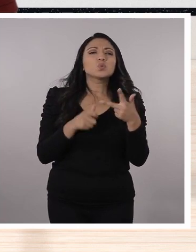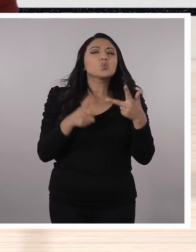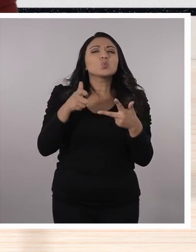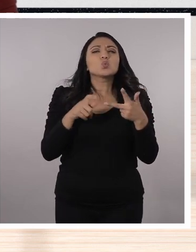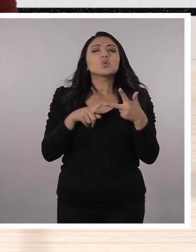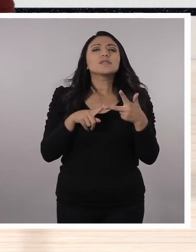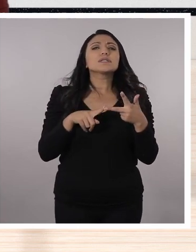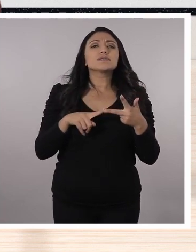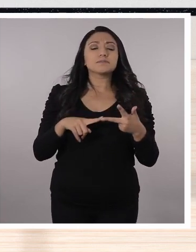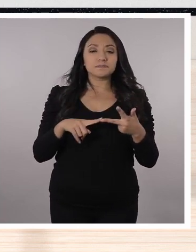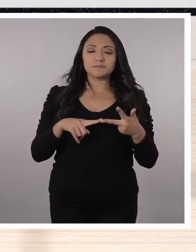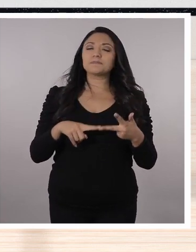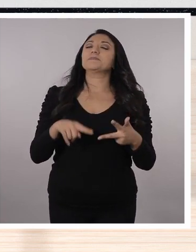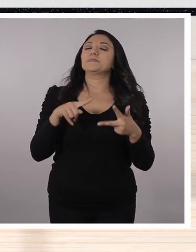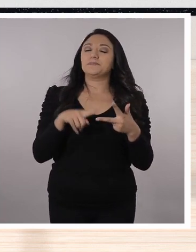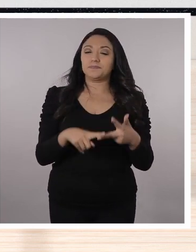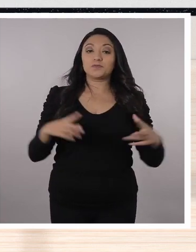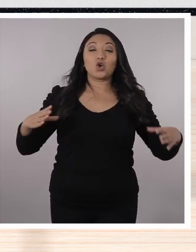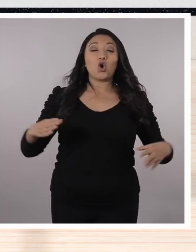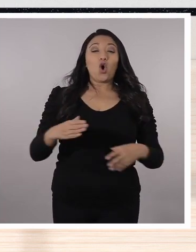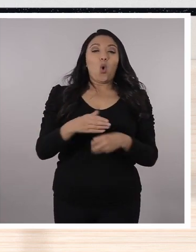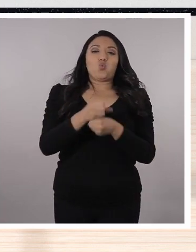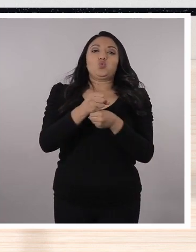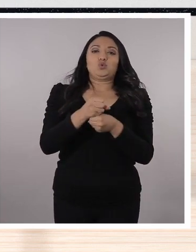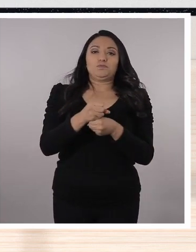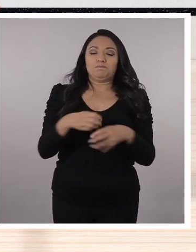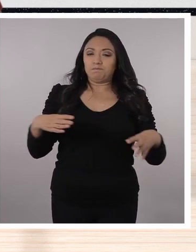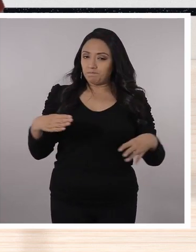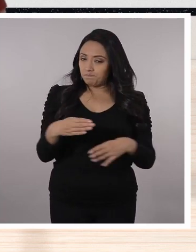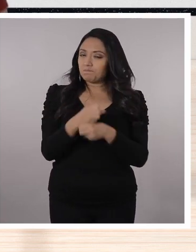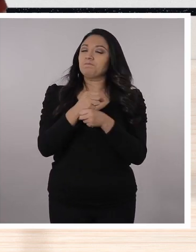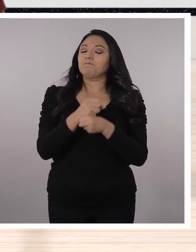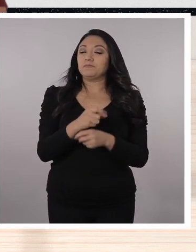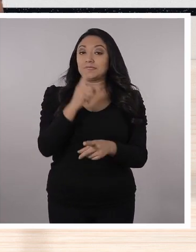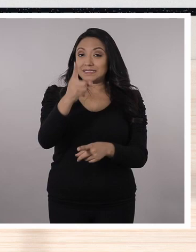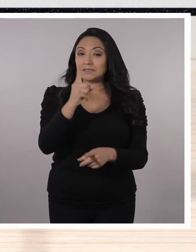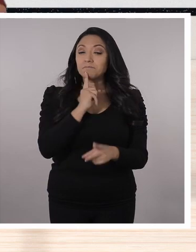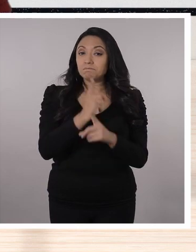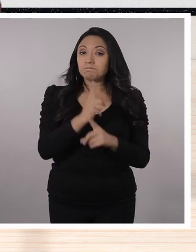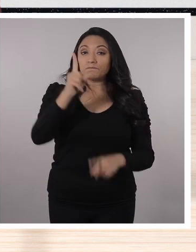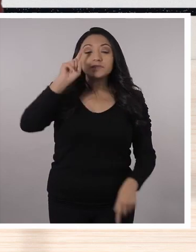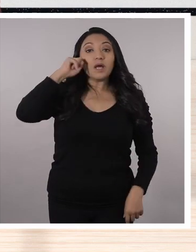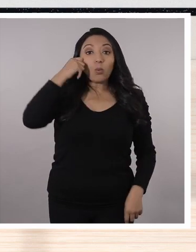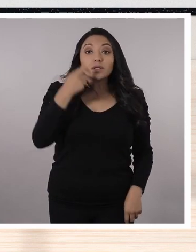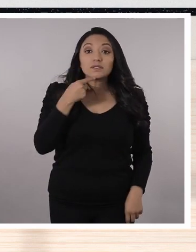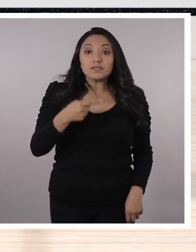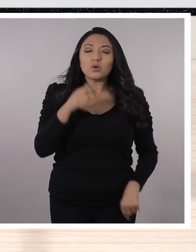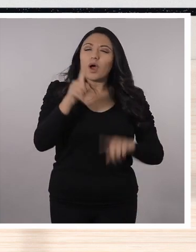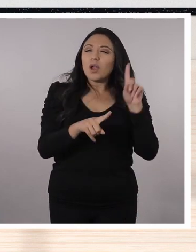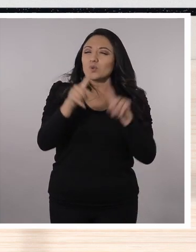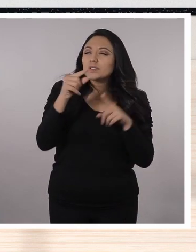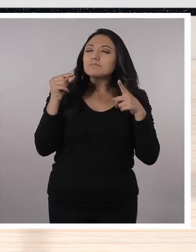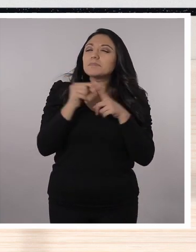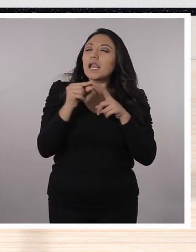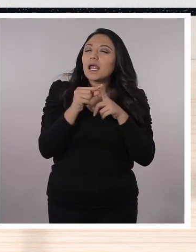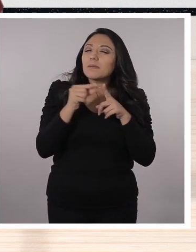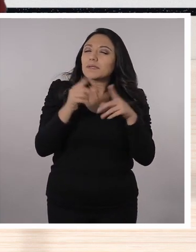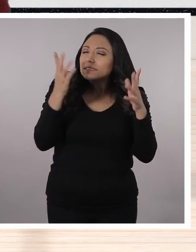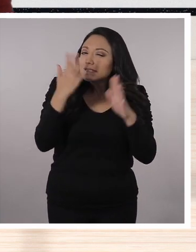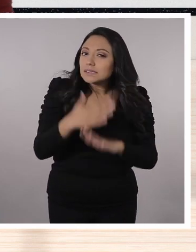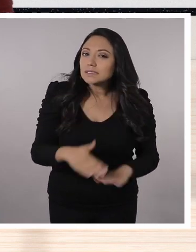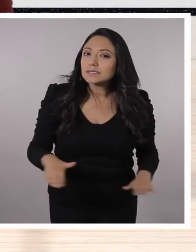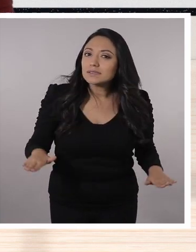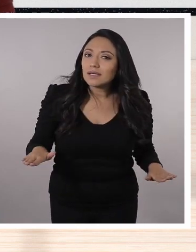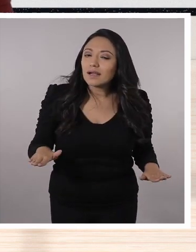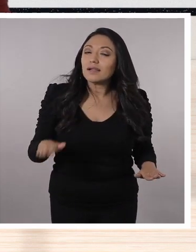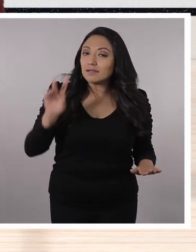parte del discurso? Pues la tercera parte es la conclusión. Exacto. ¿Se acuerdan, chicos y chicas, que yo les di algunas palabras clave